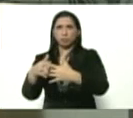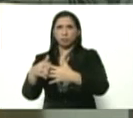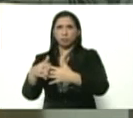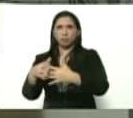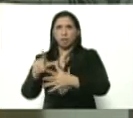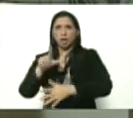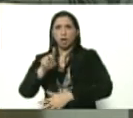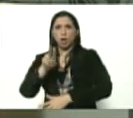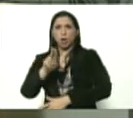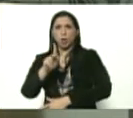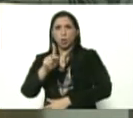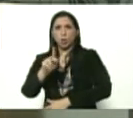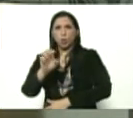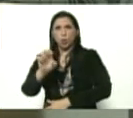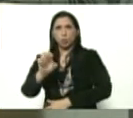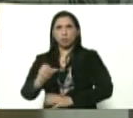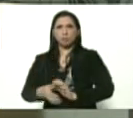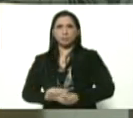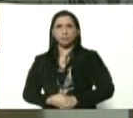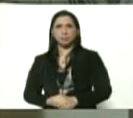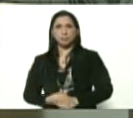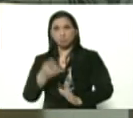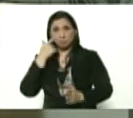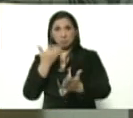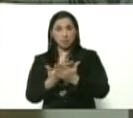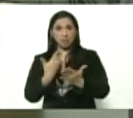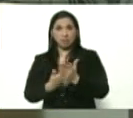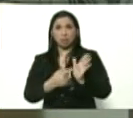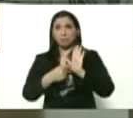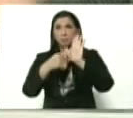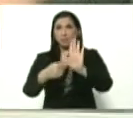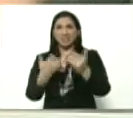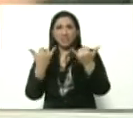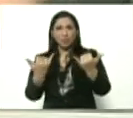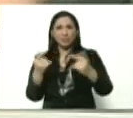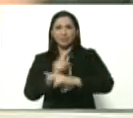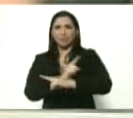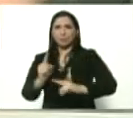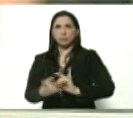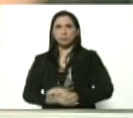Luke Alexander, pendiente, la voy a presentar de inmediato.